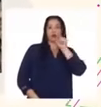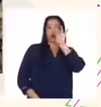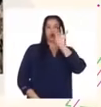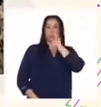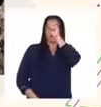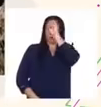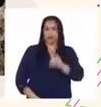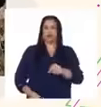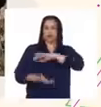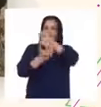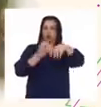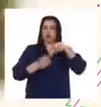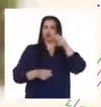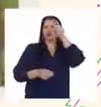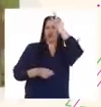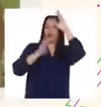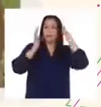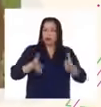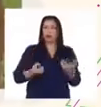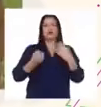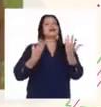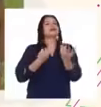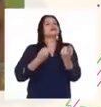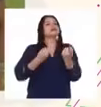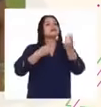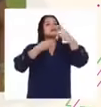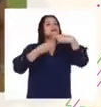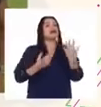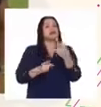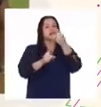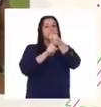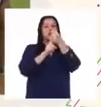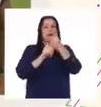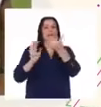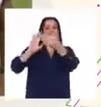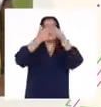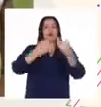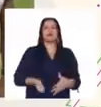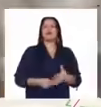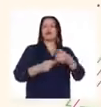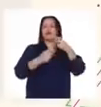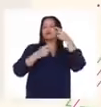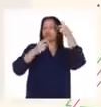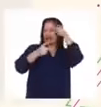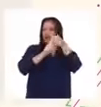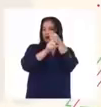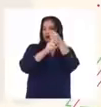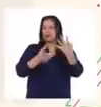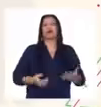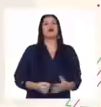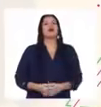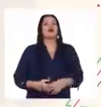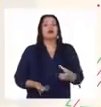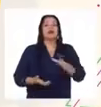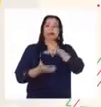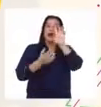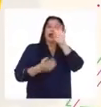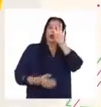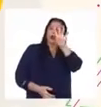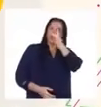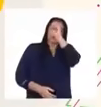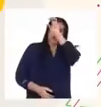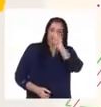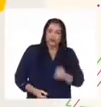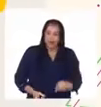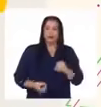25.8% de peruanos se identifica como parte de un pueblo indígena u originario, mientras que el 4%